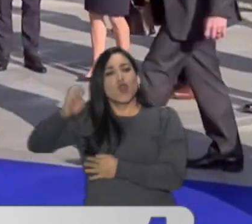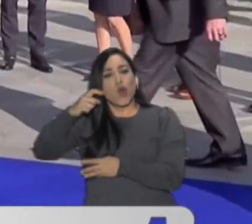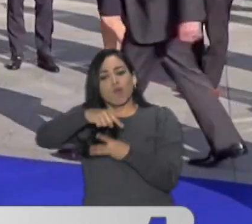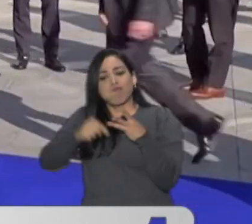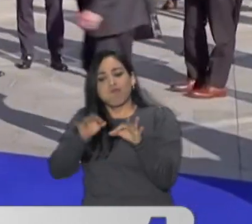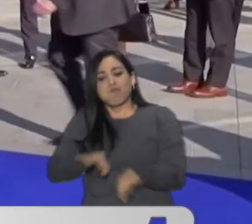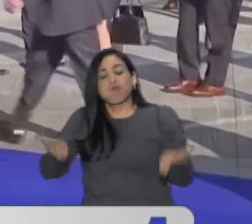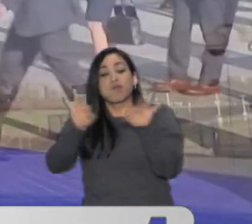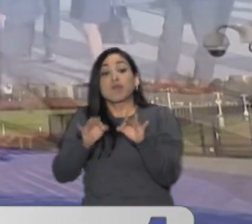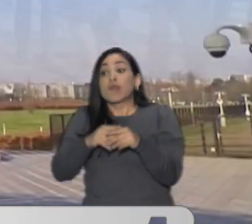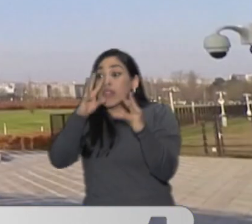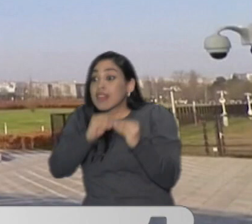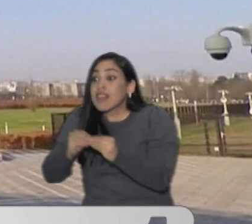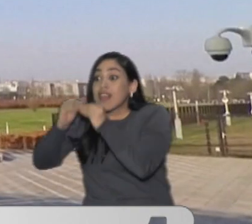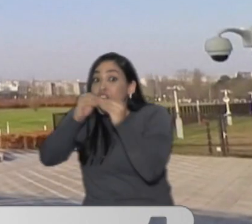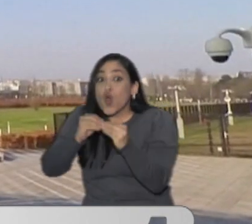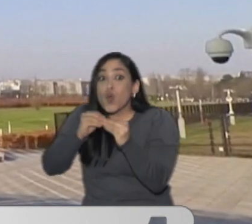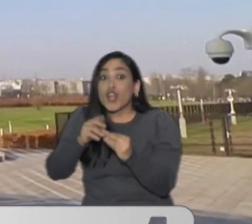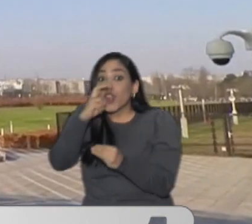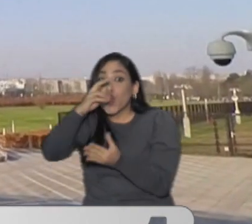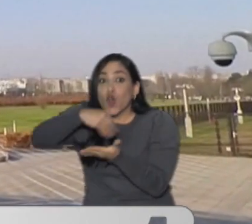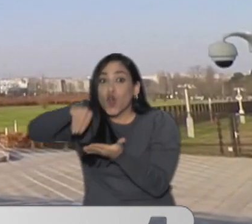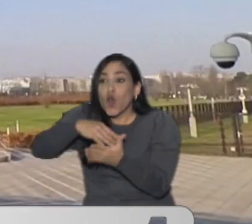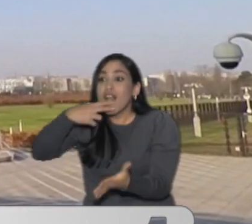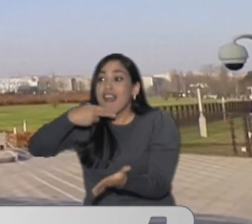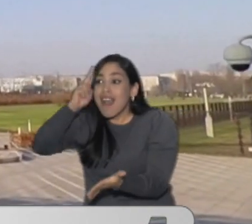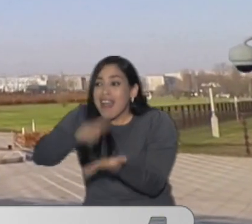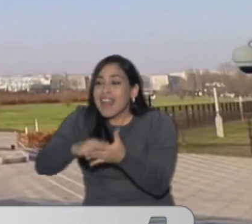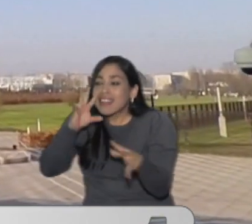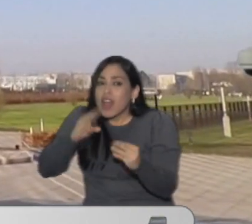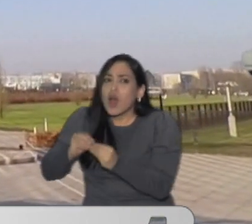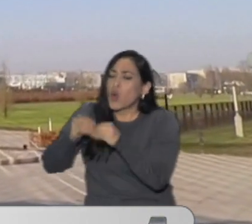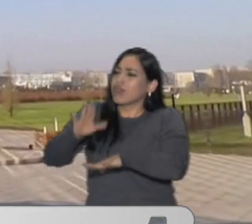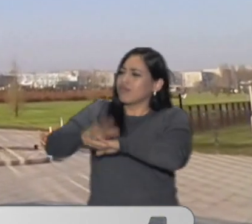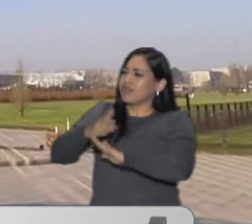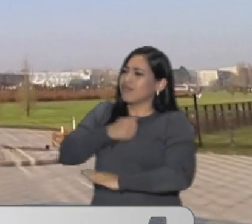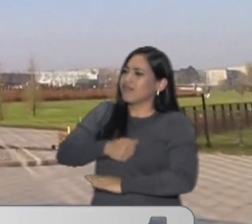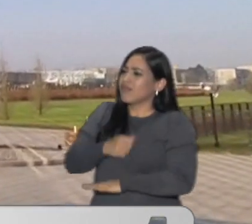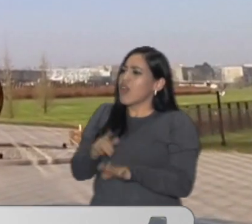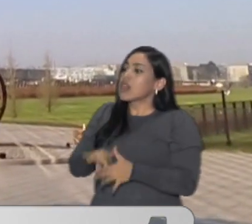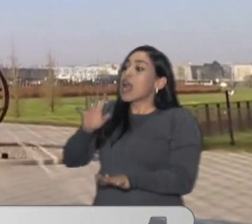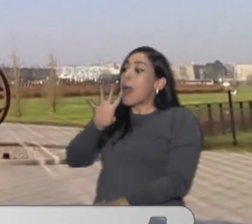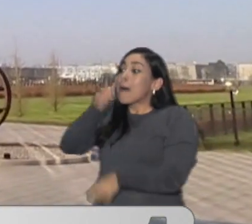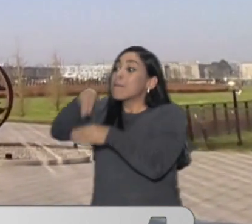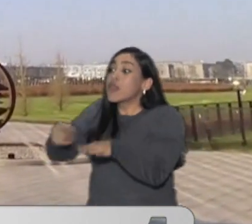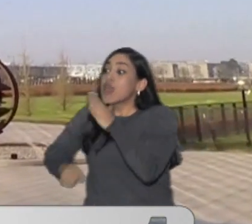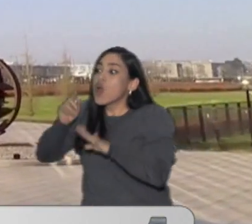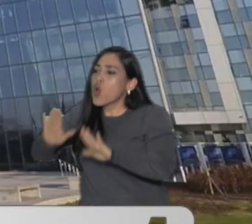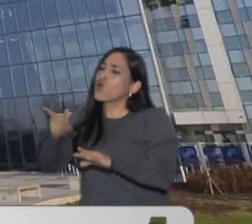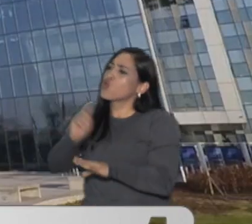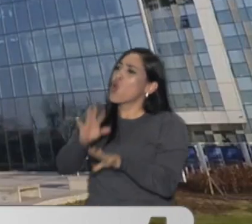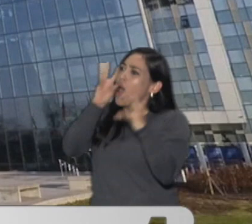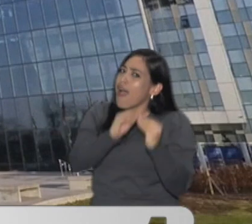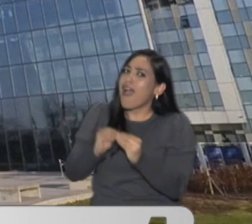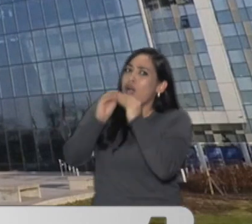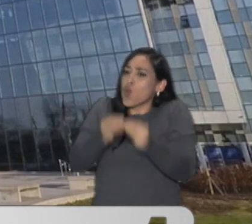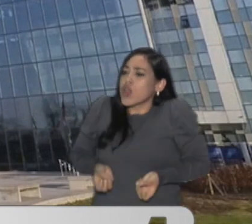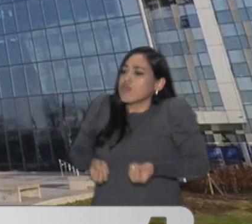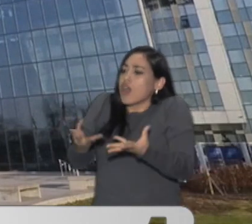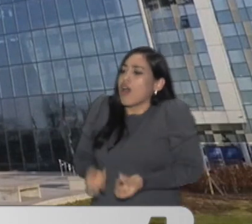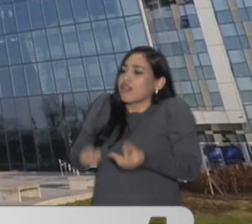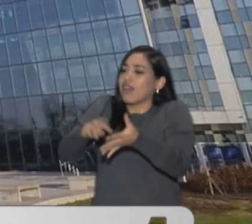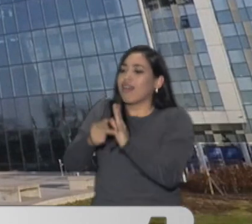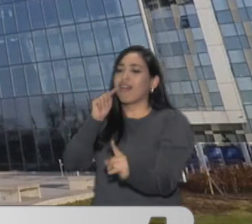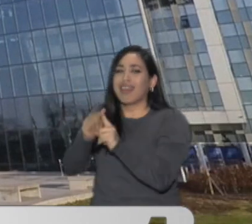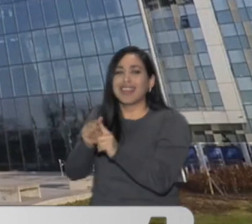La Organización del Tratado del Atlántico Norte, OTAN, insiste en no intervenir directamente, pero prevé acordar más tropas para su flanco